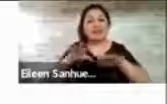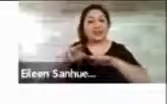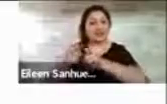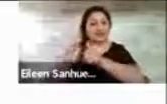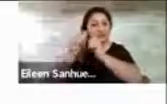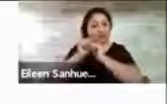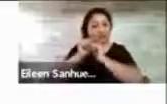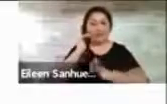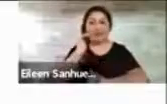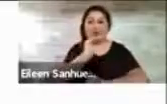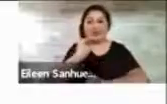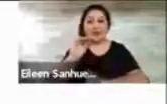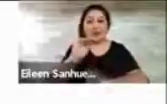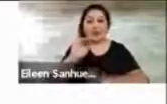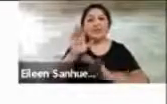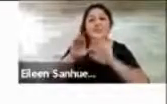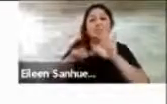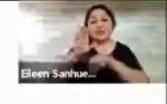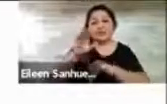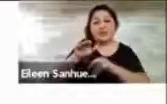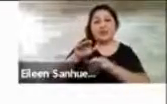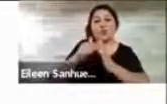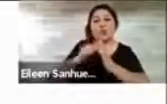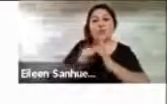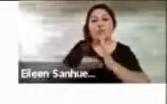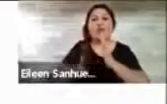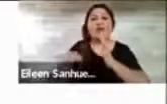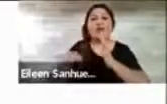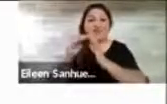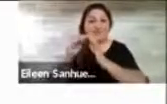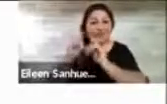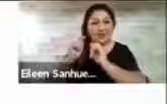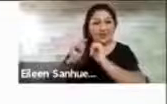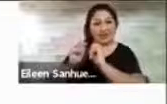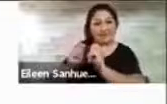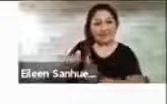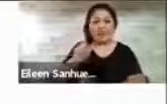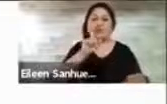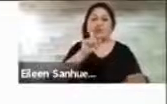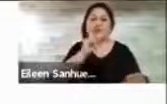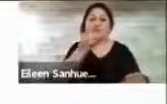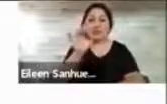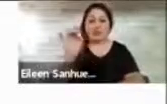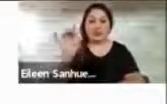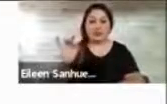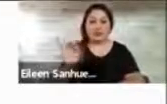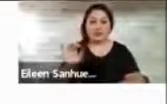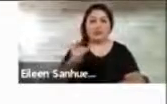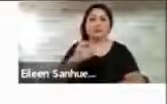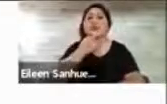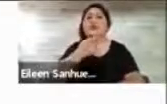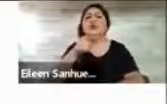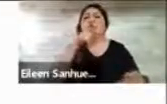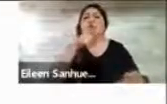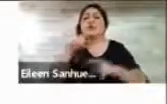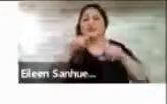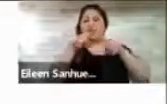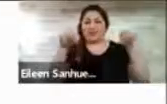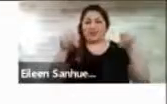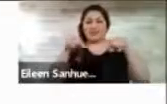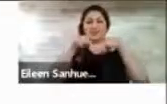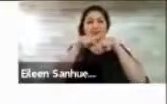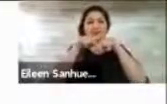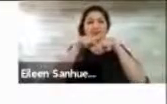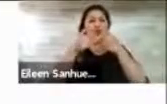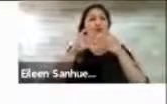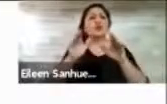de acuerdo a su como nivel de habilidad. ¿Y por qué este escritorio libre y no juegos que